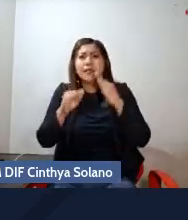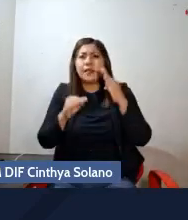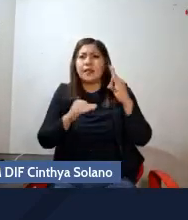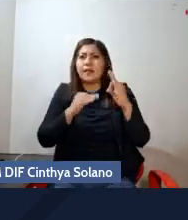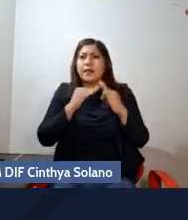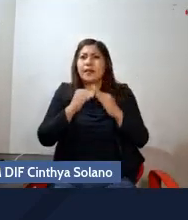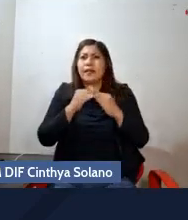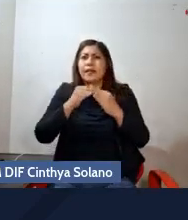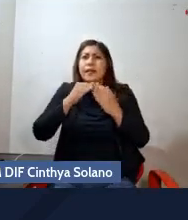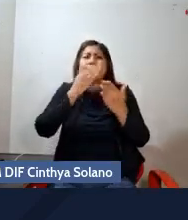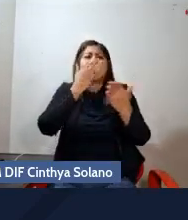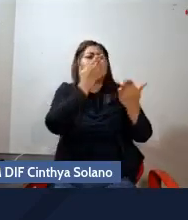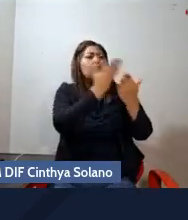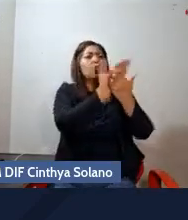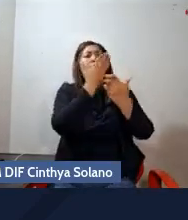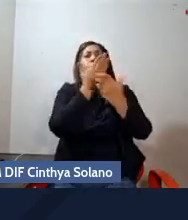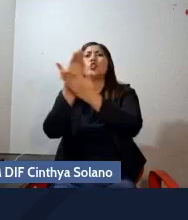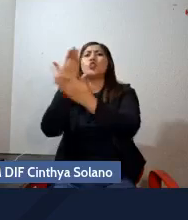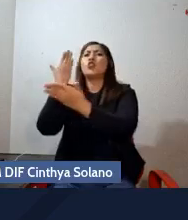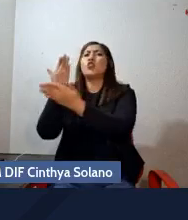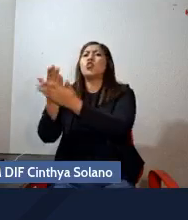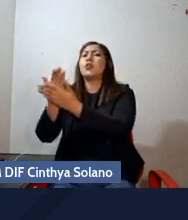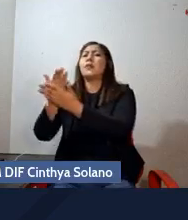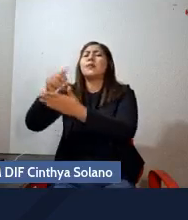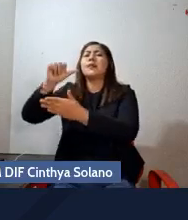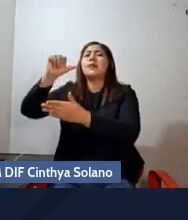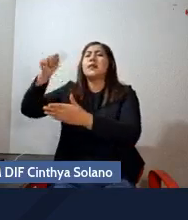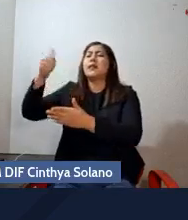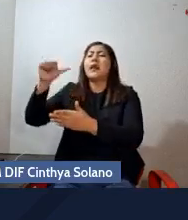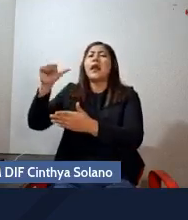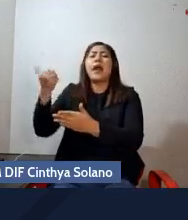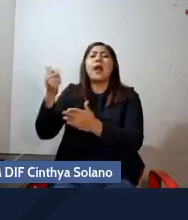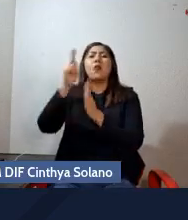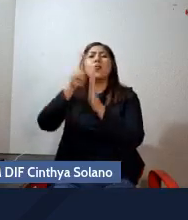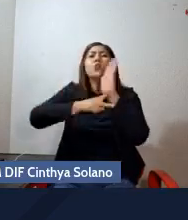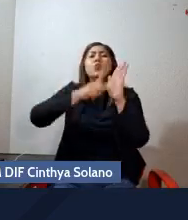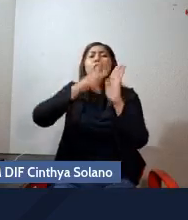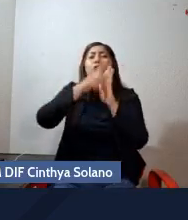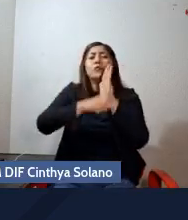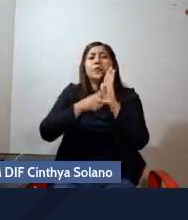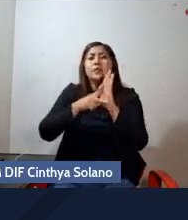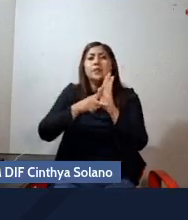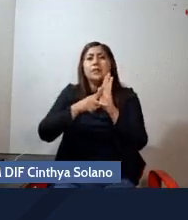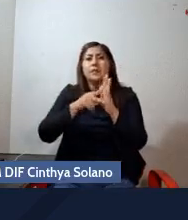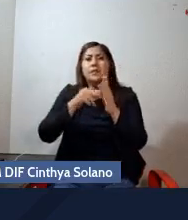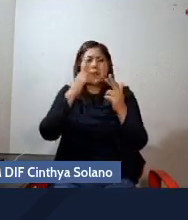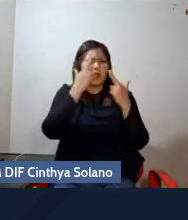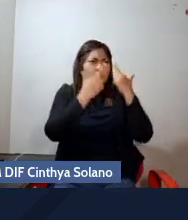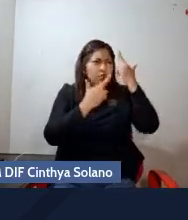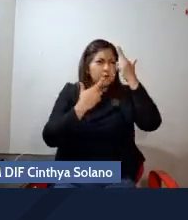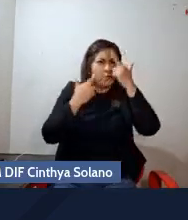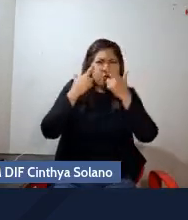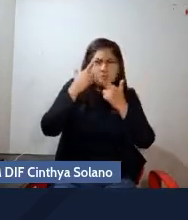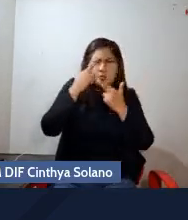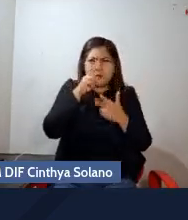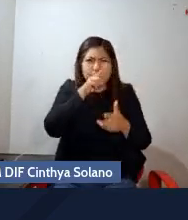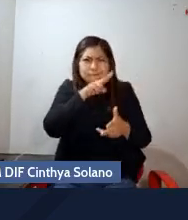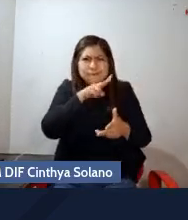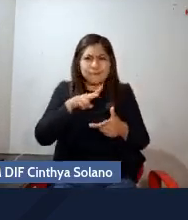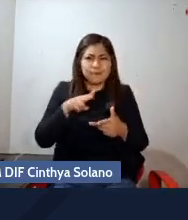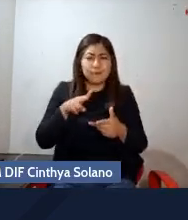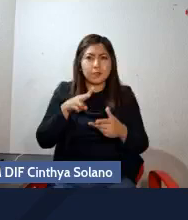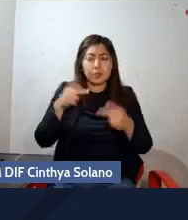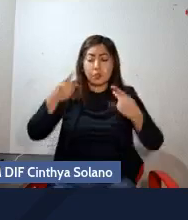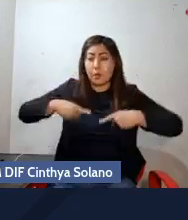fotos, cuando hablamos de audios o de videos, lo revisa personal especializado, personal técnico especializado, para ver